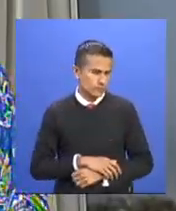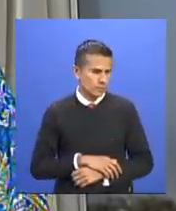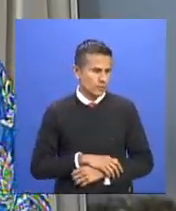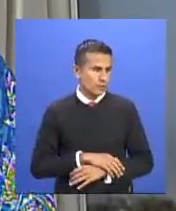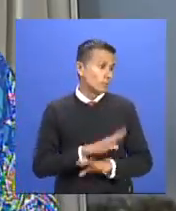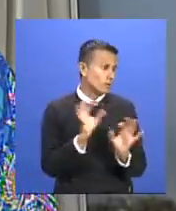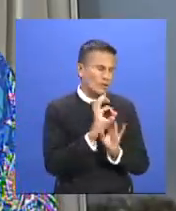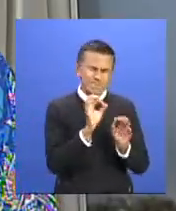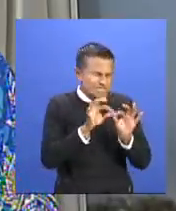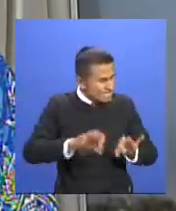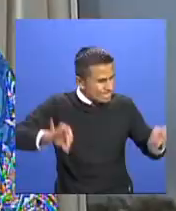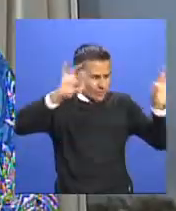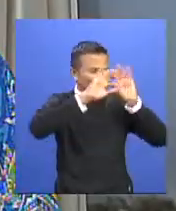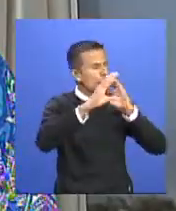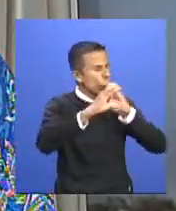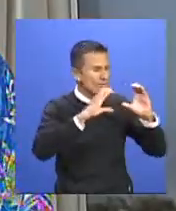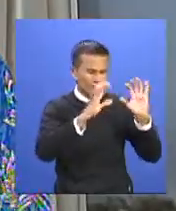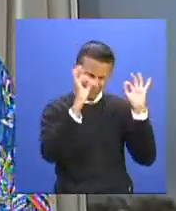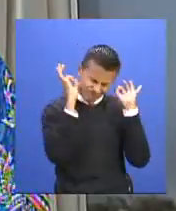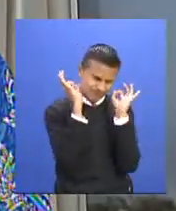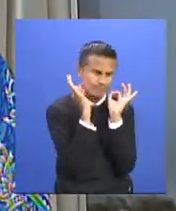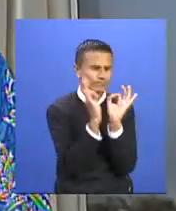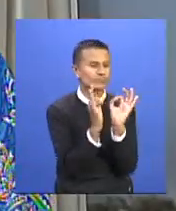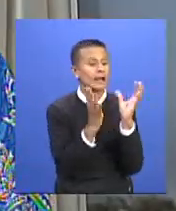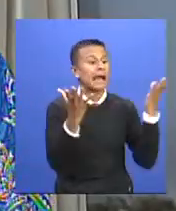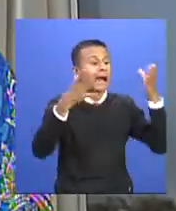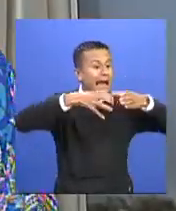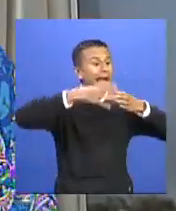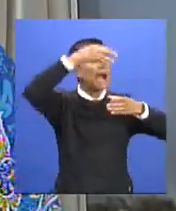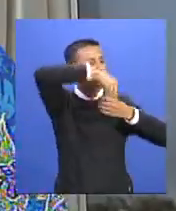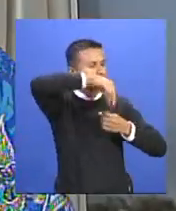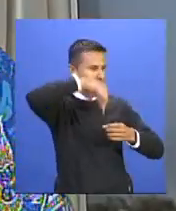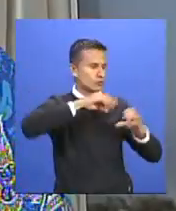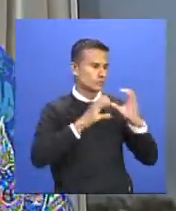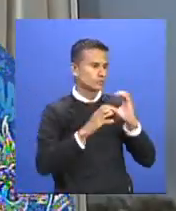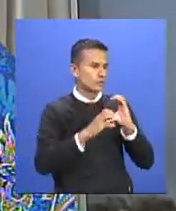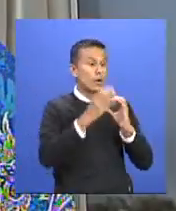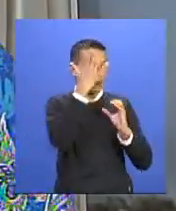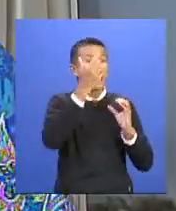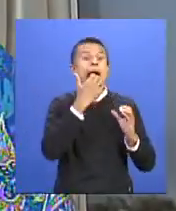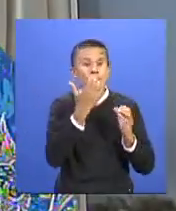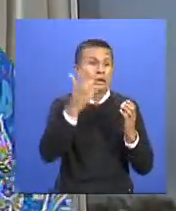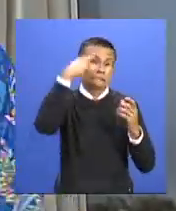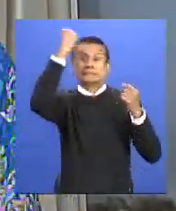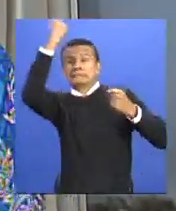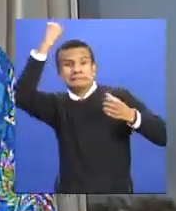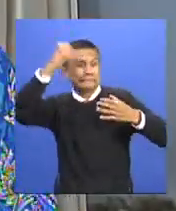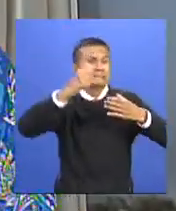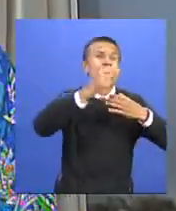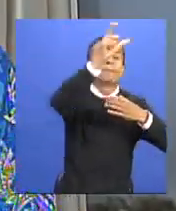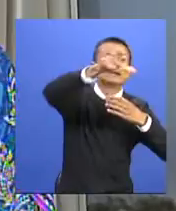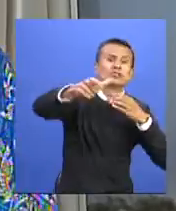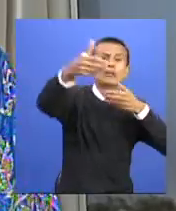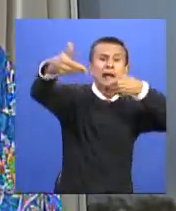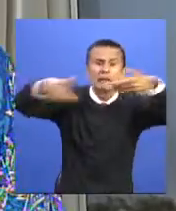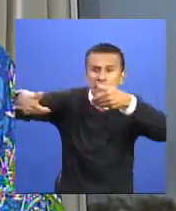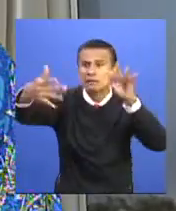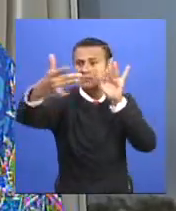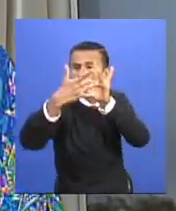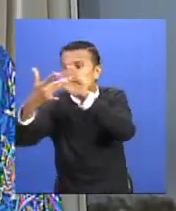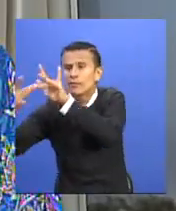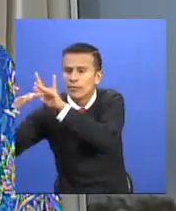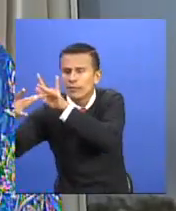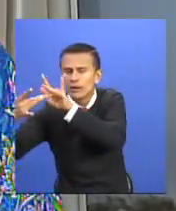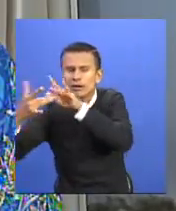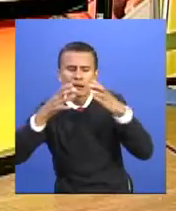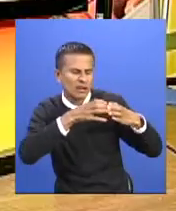de comunicación fundamental dentro de la organización, porque se preocupa mucho por la comunicación externa, pero no hay